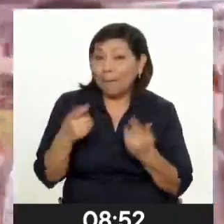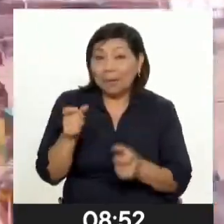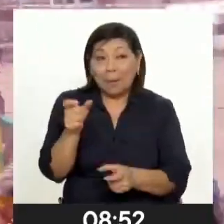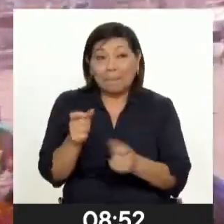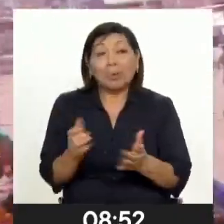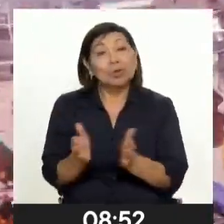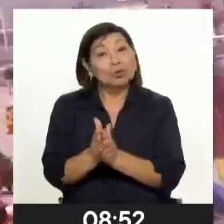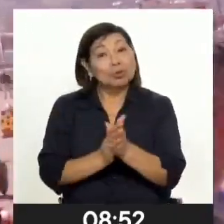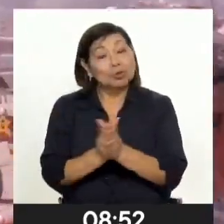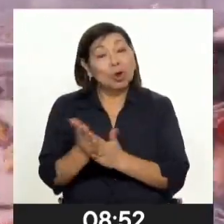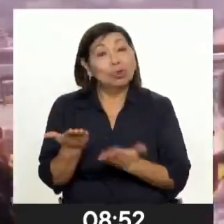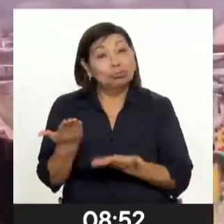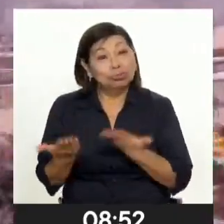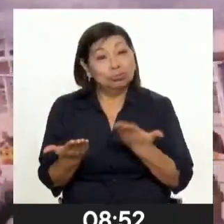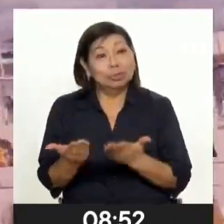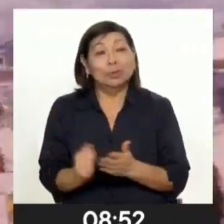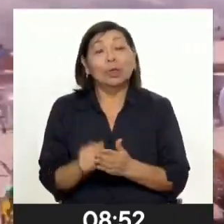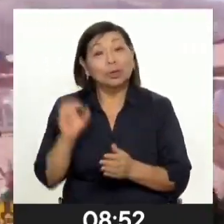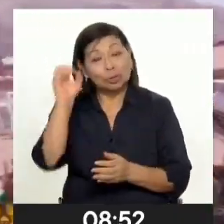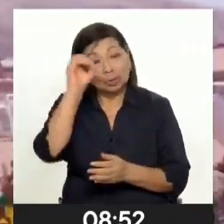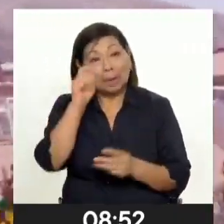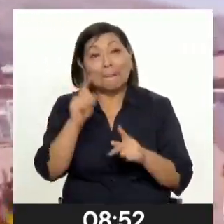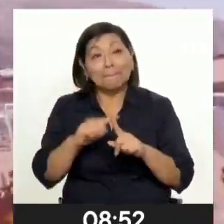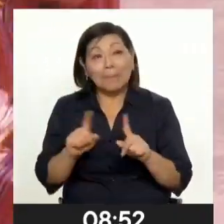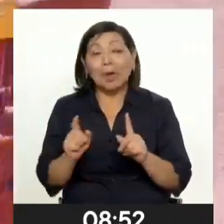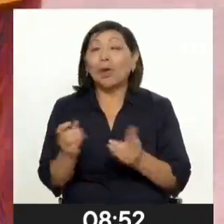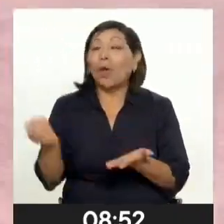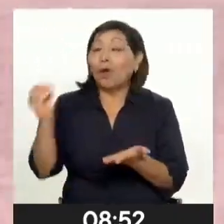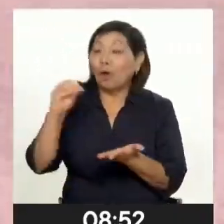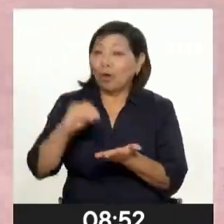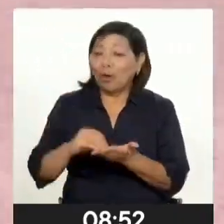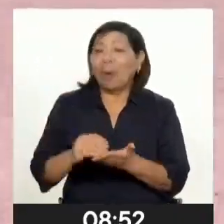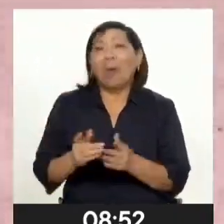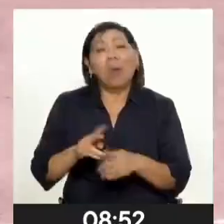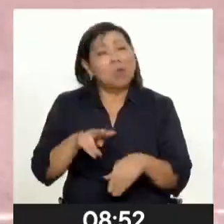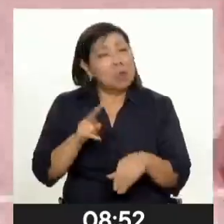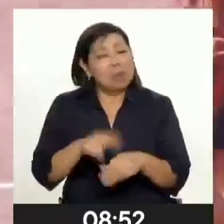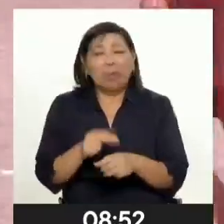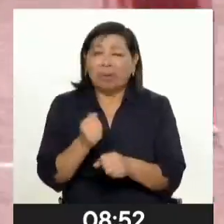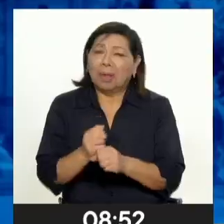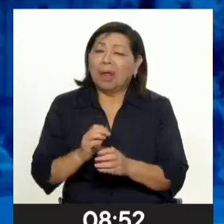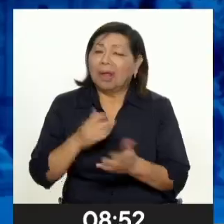personas, cuyos trabajos son una oportunidad para reintegrarse a la sociedad.